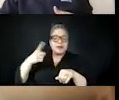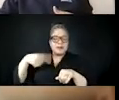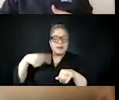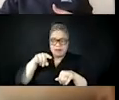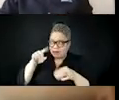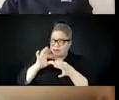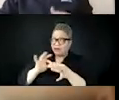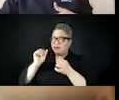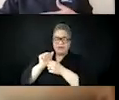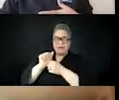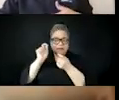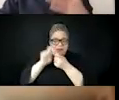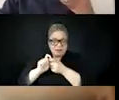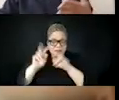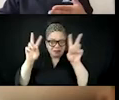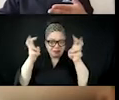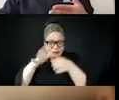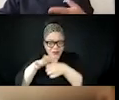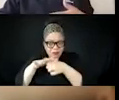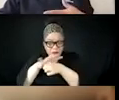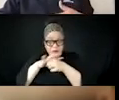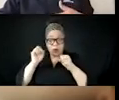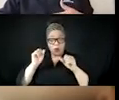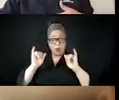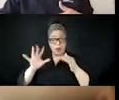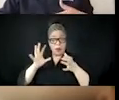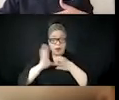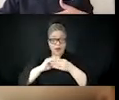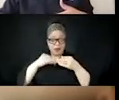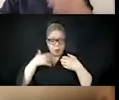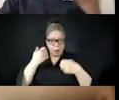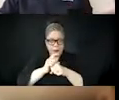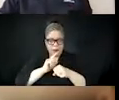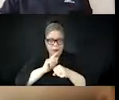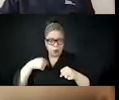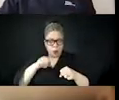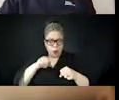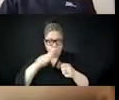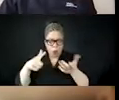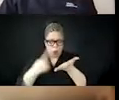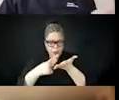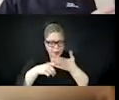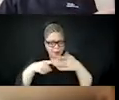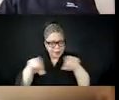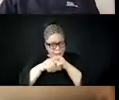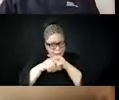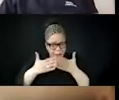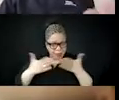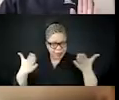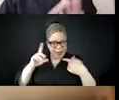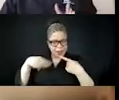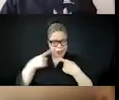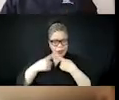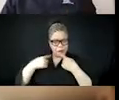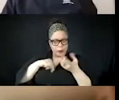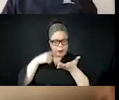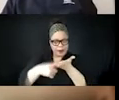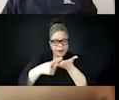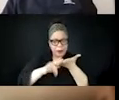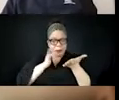dicho esto quería asegurarme que estemos en la misma página desde información de esta información